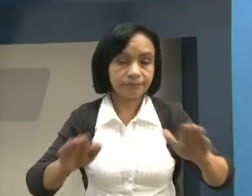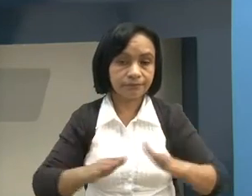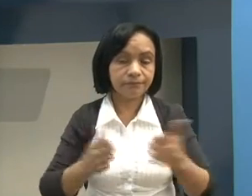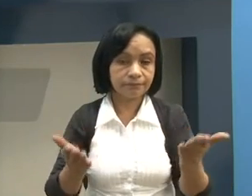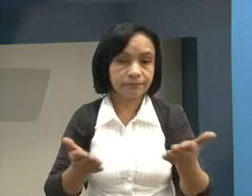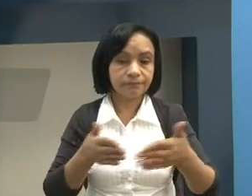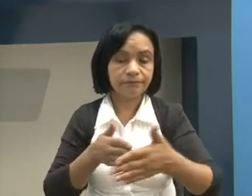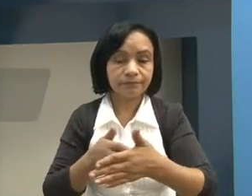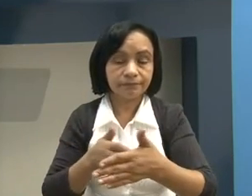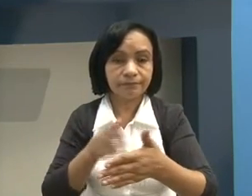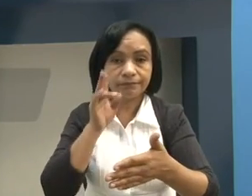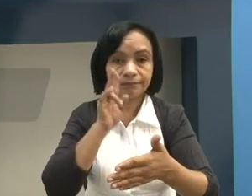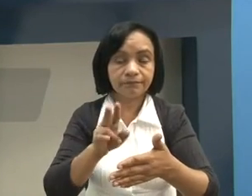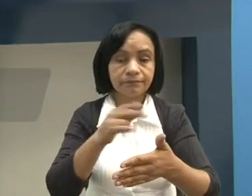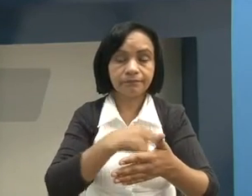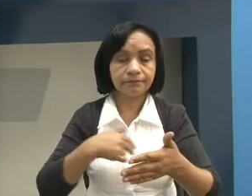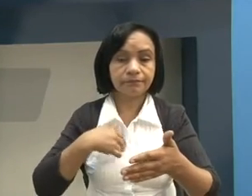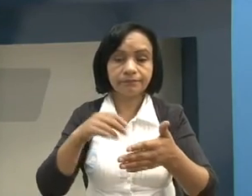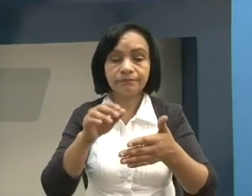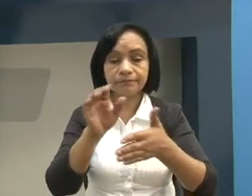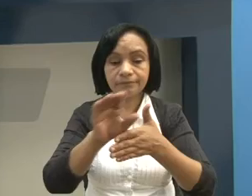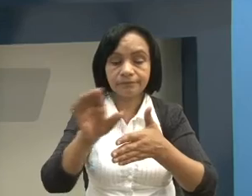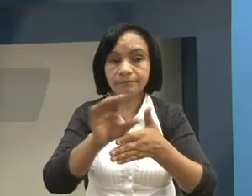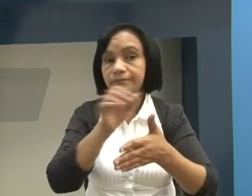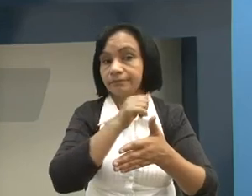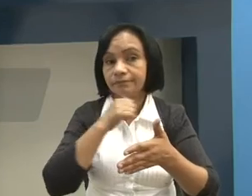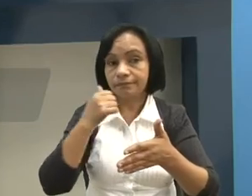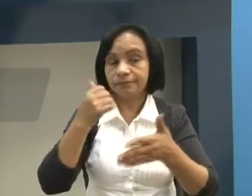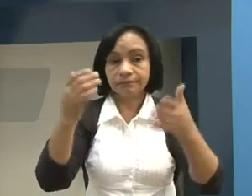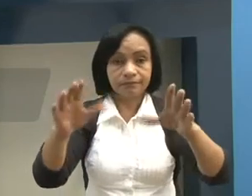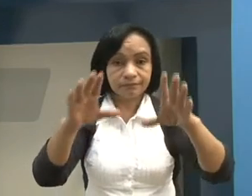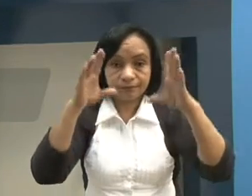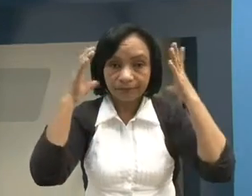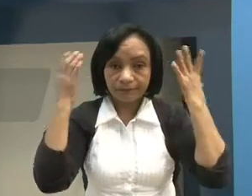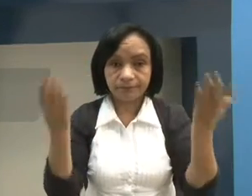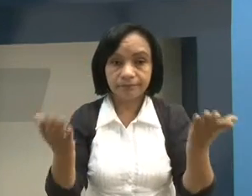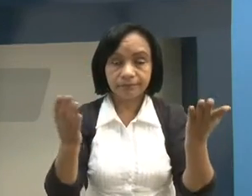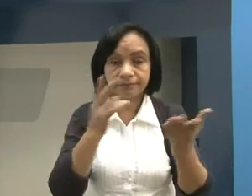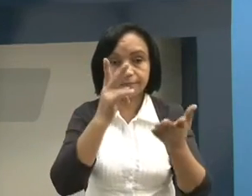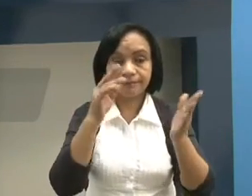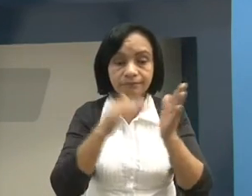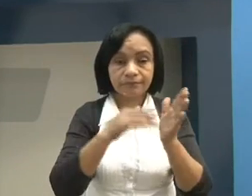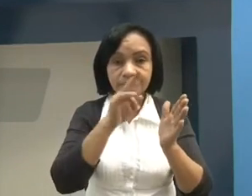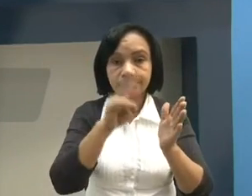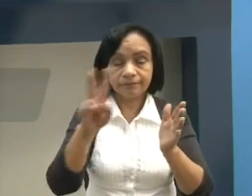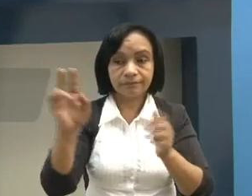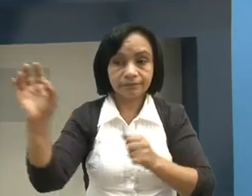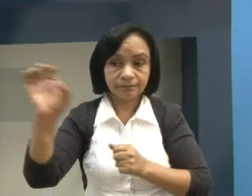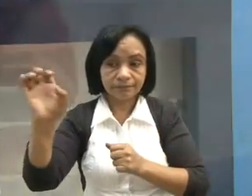cosas tenés que contemplarlas a la hora de elaborar un calendario escolar. Desde ahí se inicia el proceso del año escolar 2022, eso no lo haces en